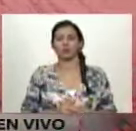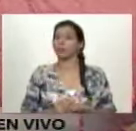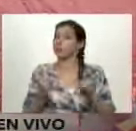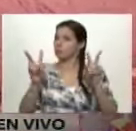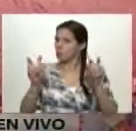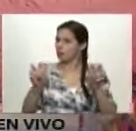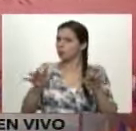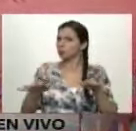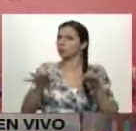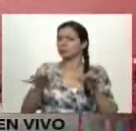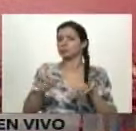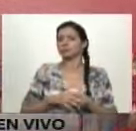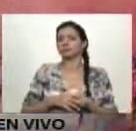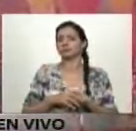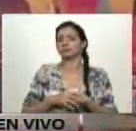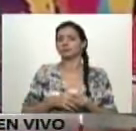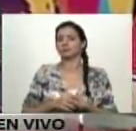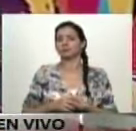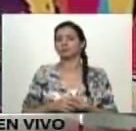Nuevo.